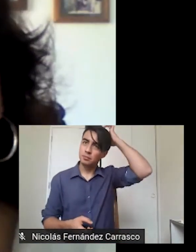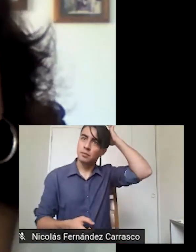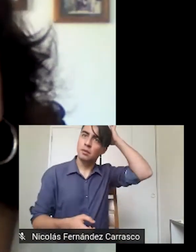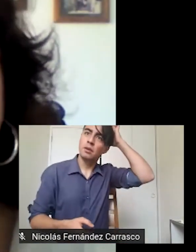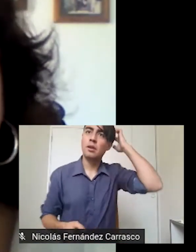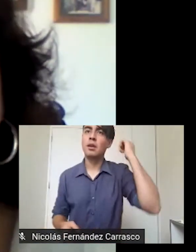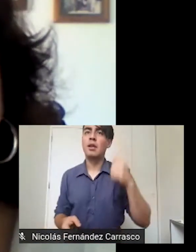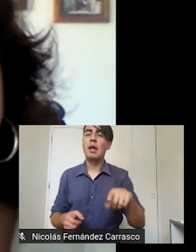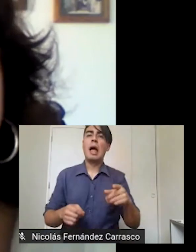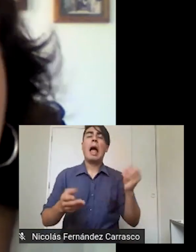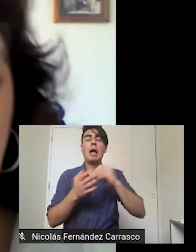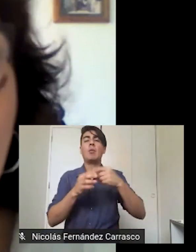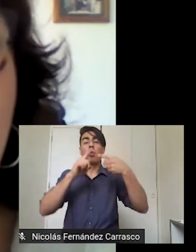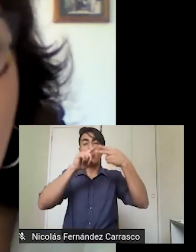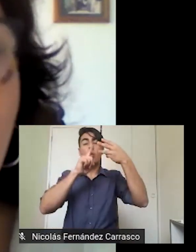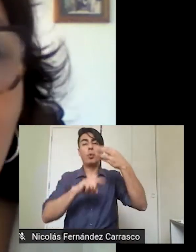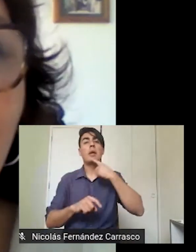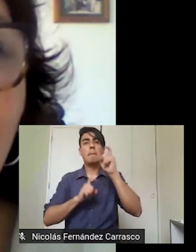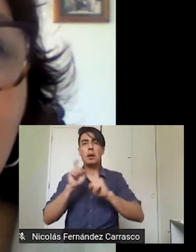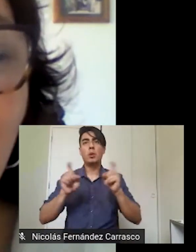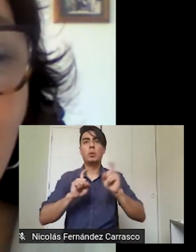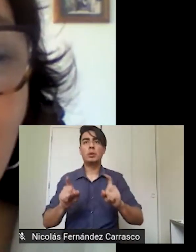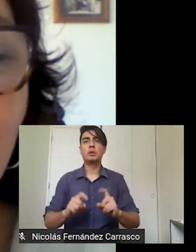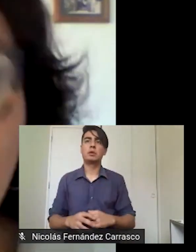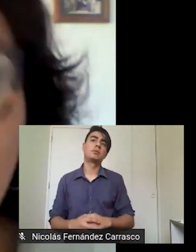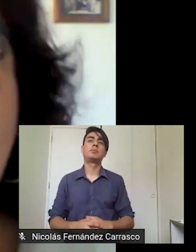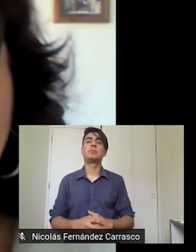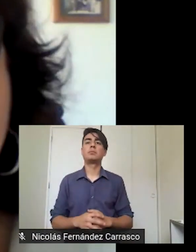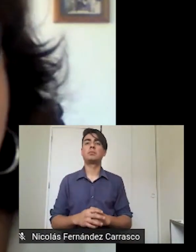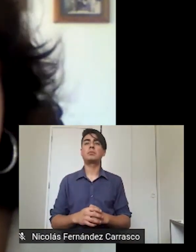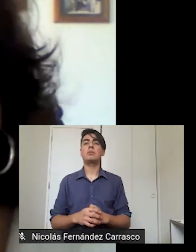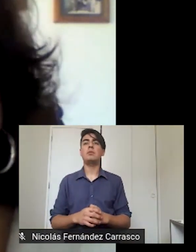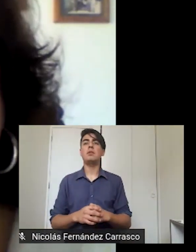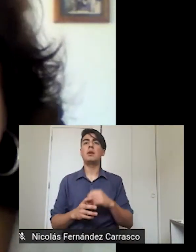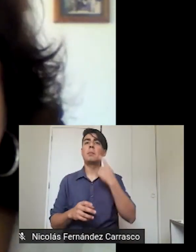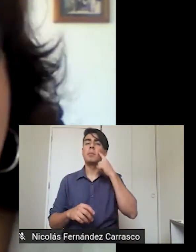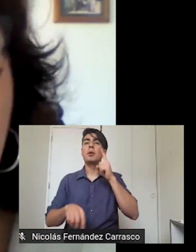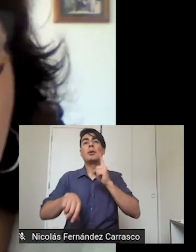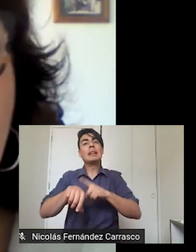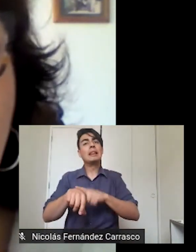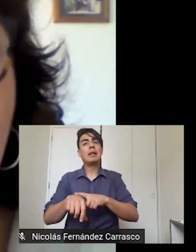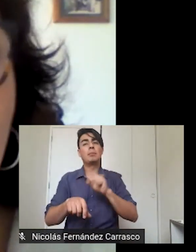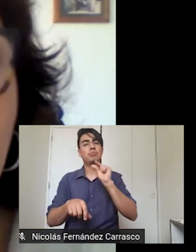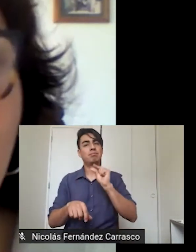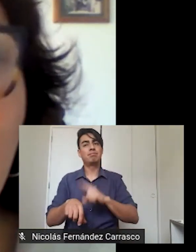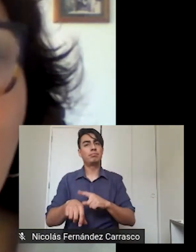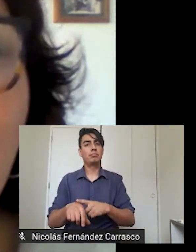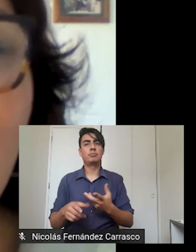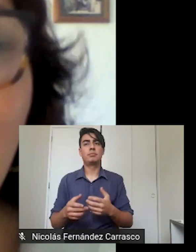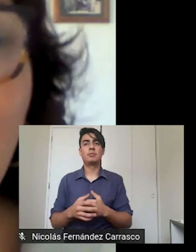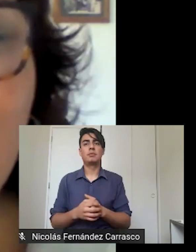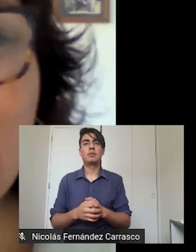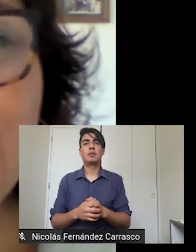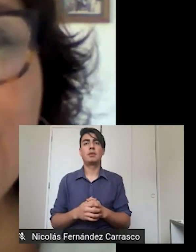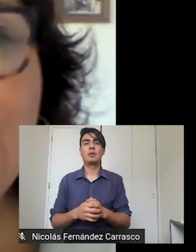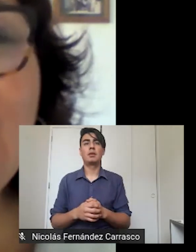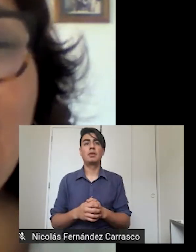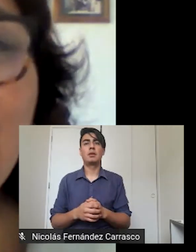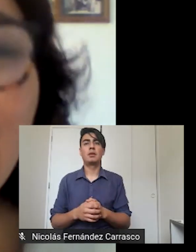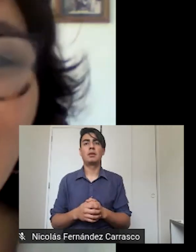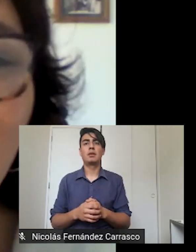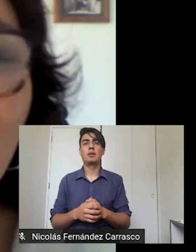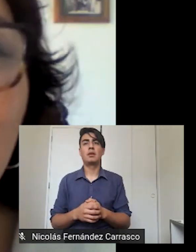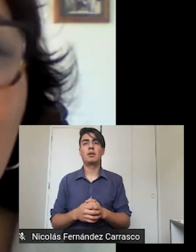Gracias, Anita. Tenemos muchas más preguntas, dado el tiempo y también el horario, digamos, en